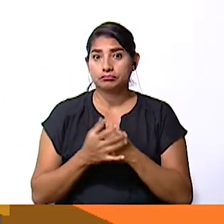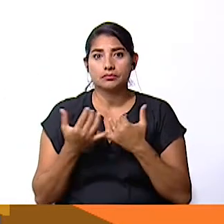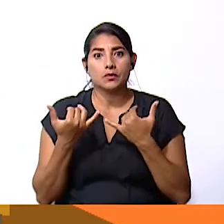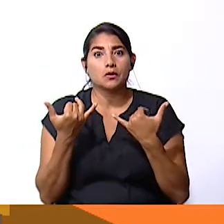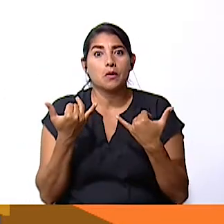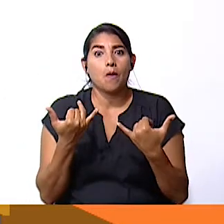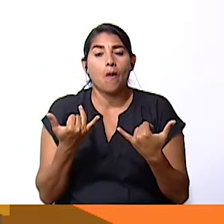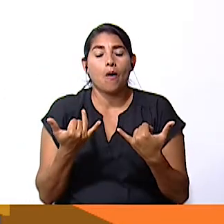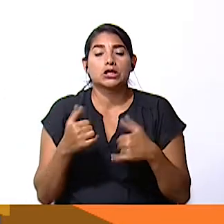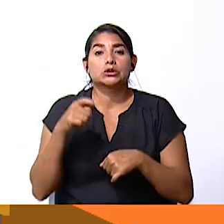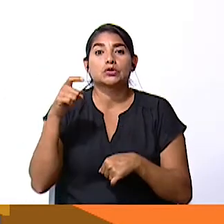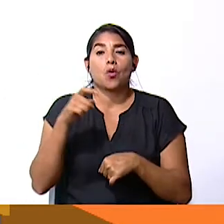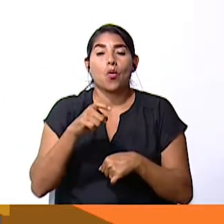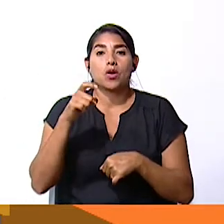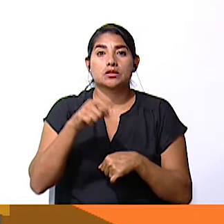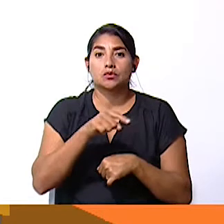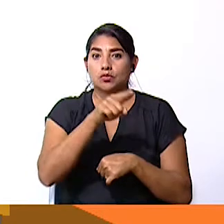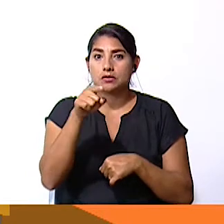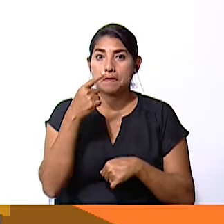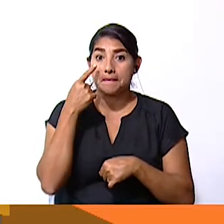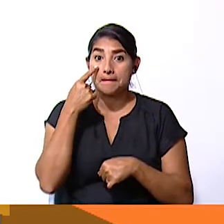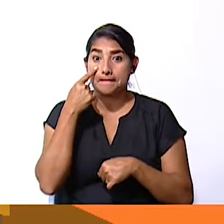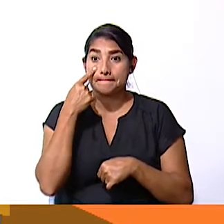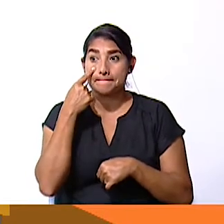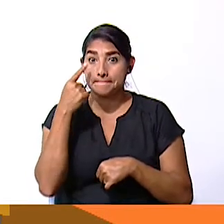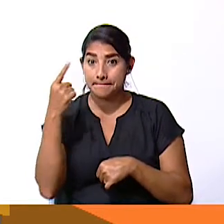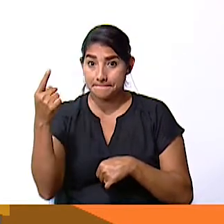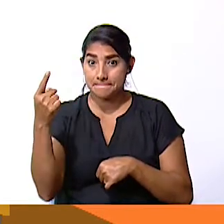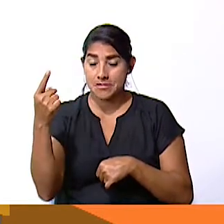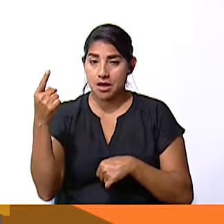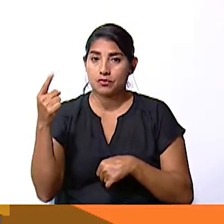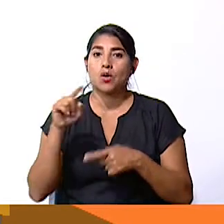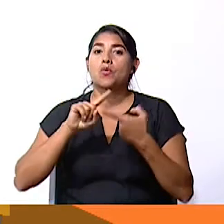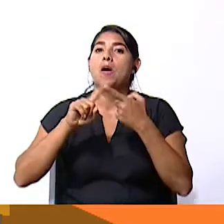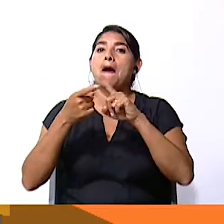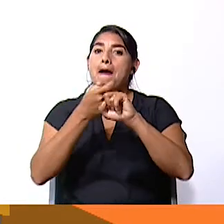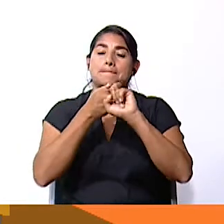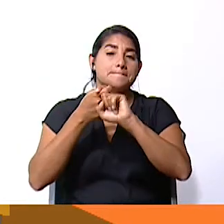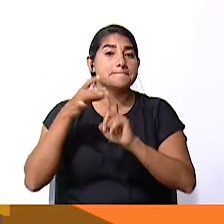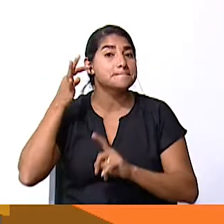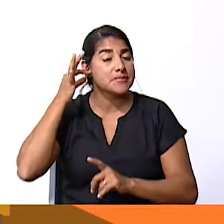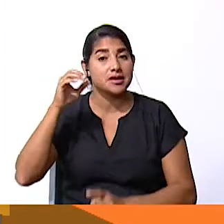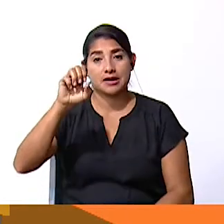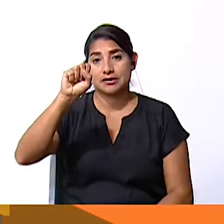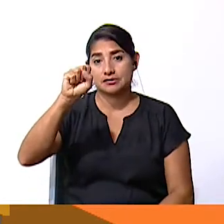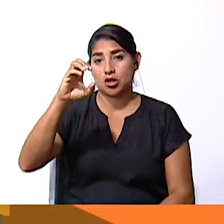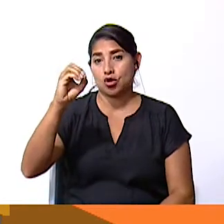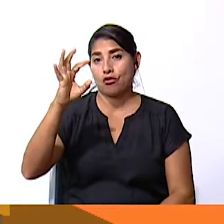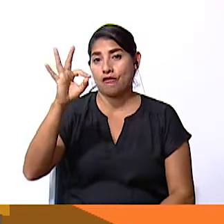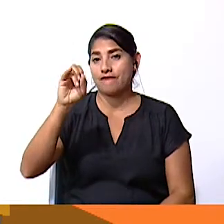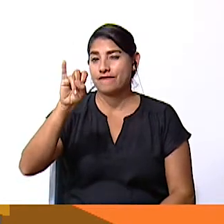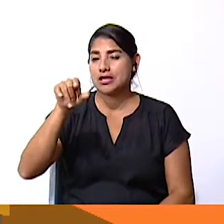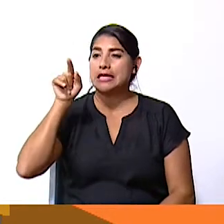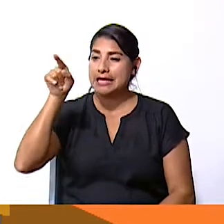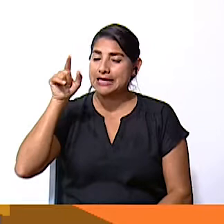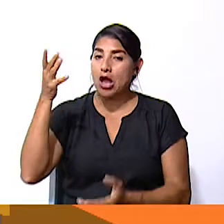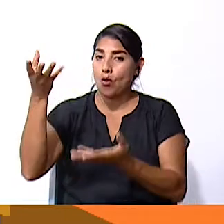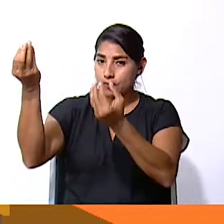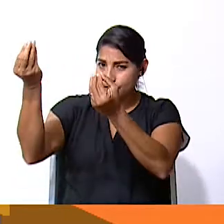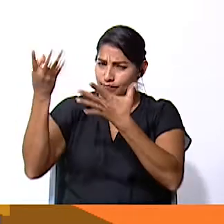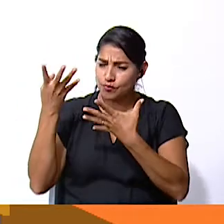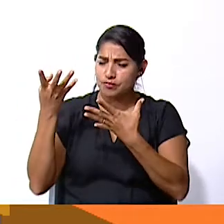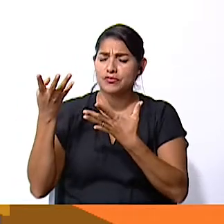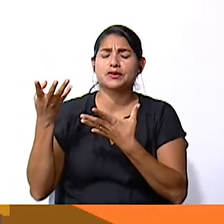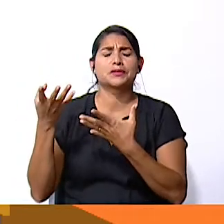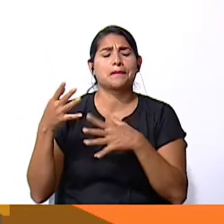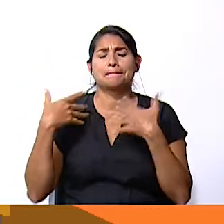momento, yo necesito que vayamos a ver a nuestra amiga Sofi. Ella hoy nos trae